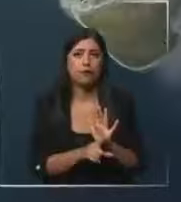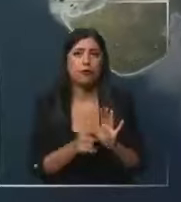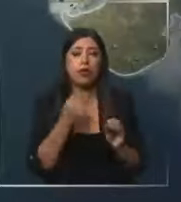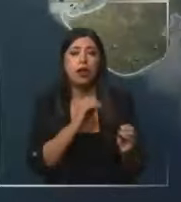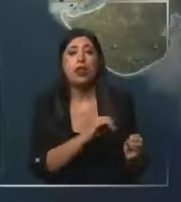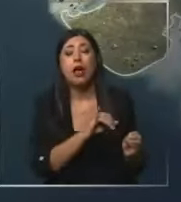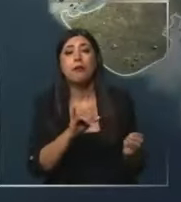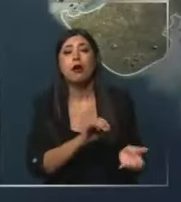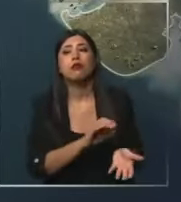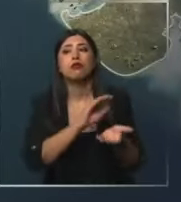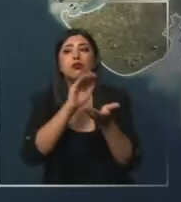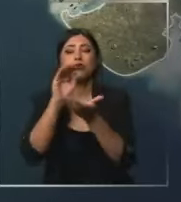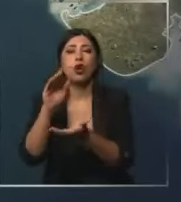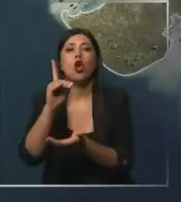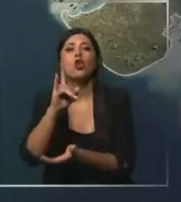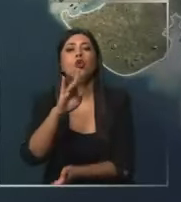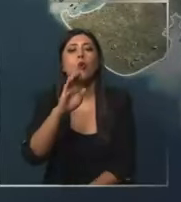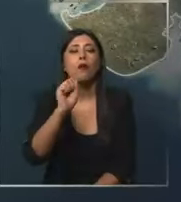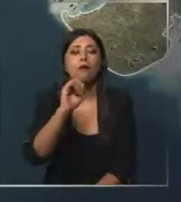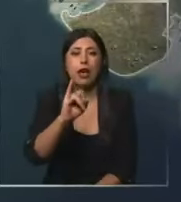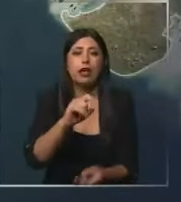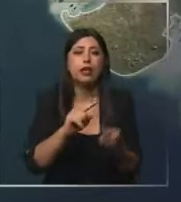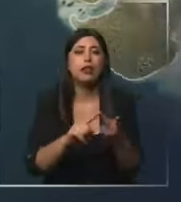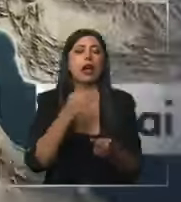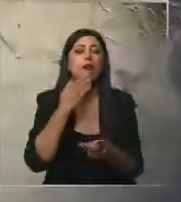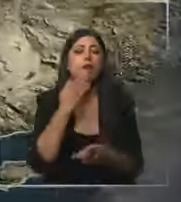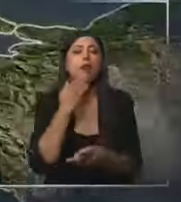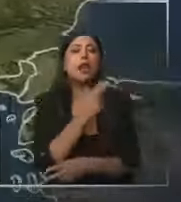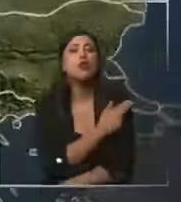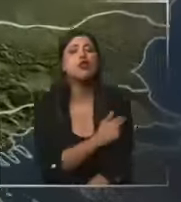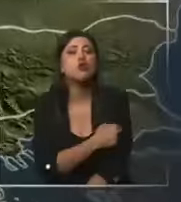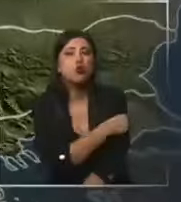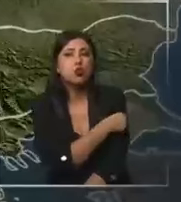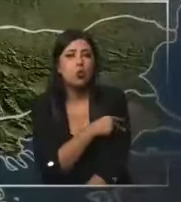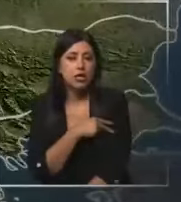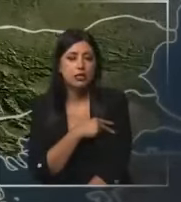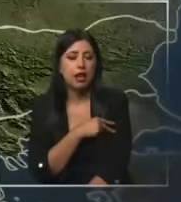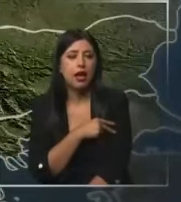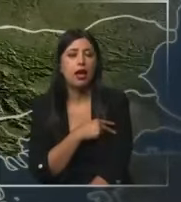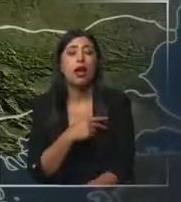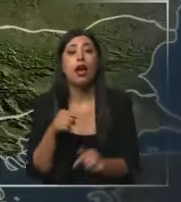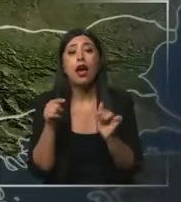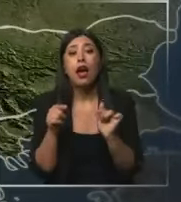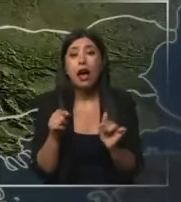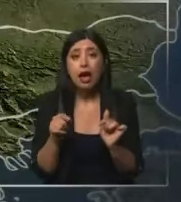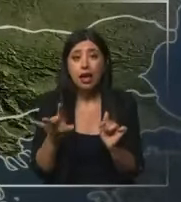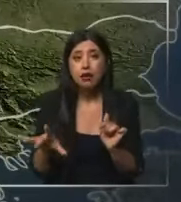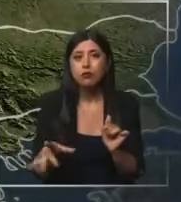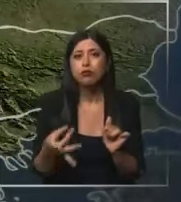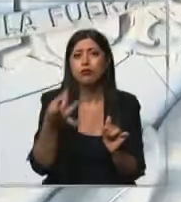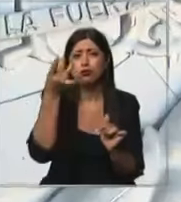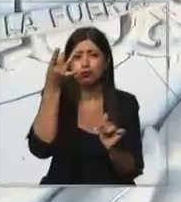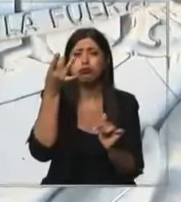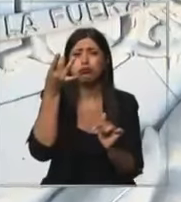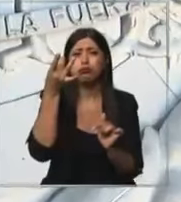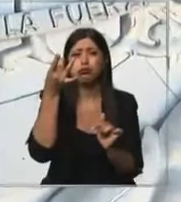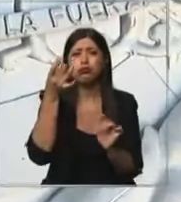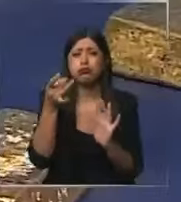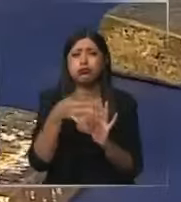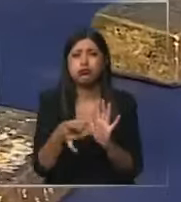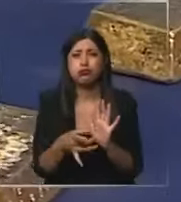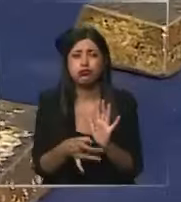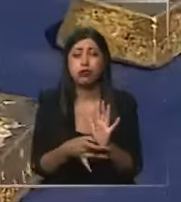ser enviado a lugares como Dubái o Suiza. Es aquí donde se detectó inicialmente el ilícito. El oro que se